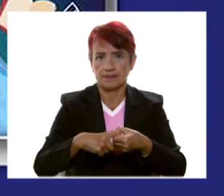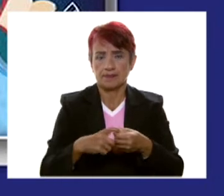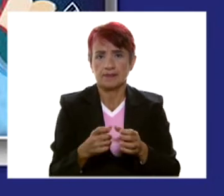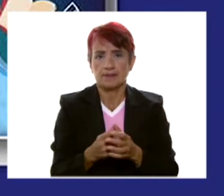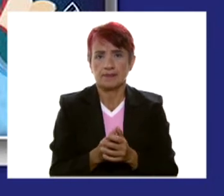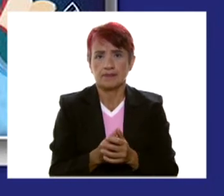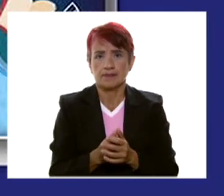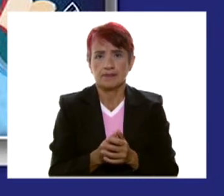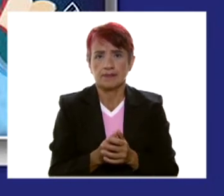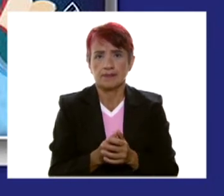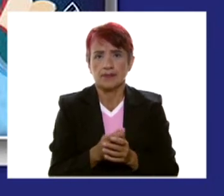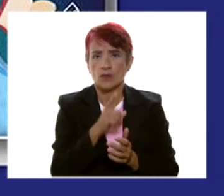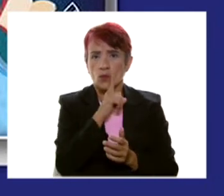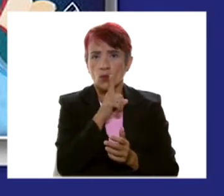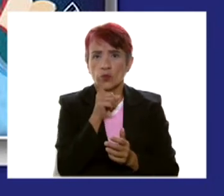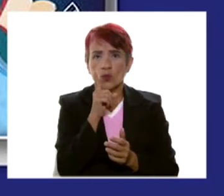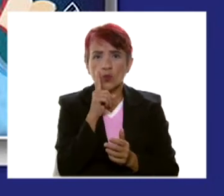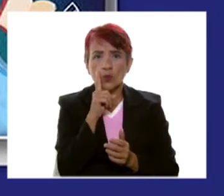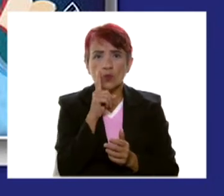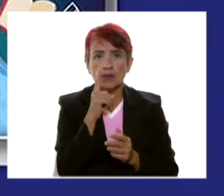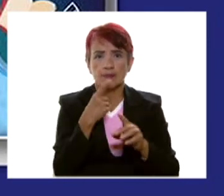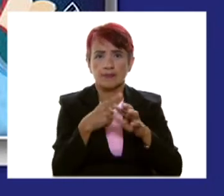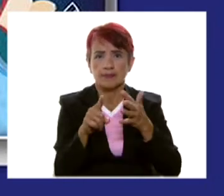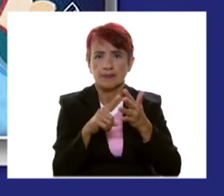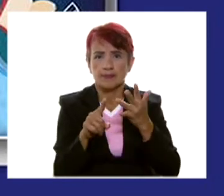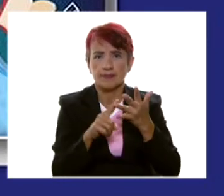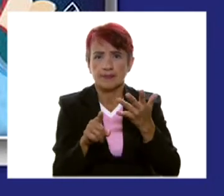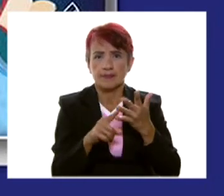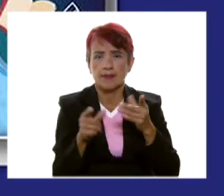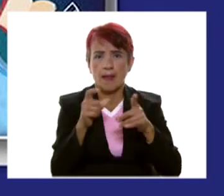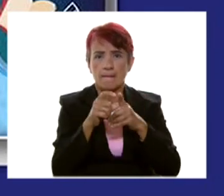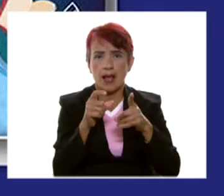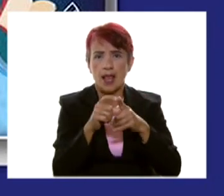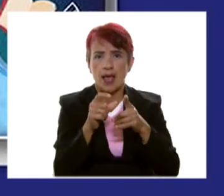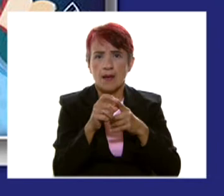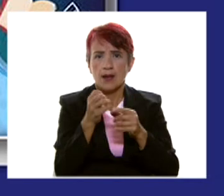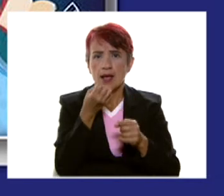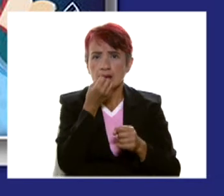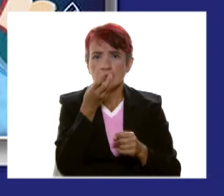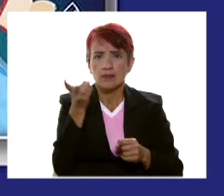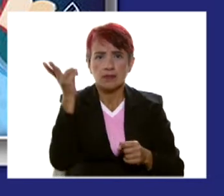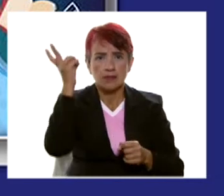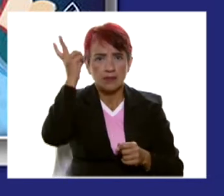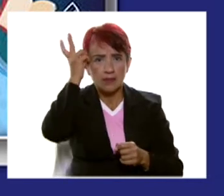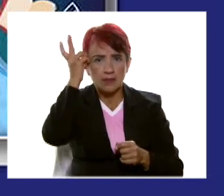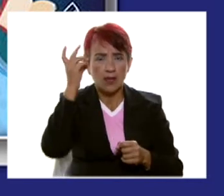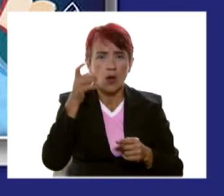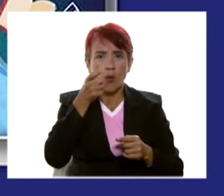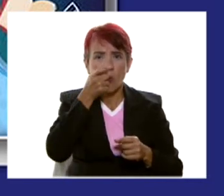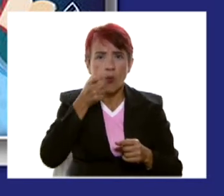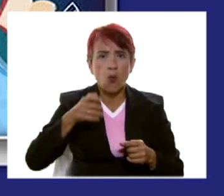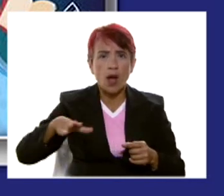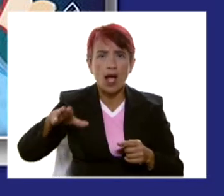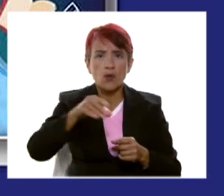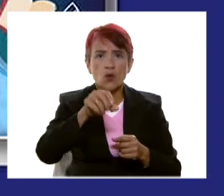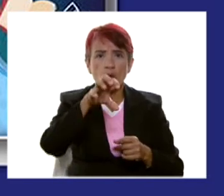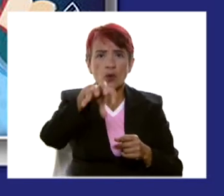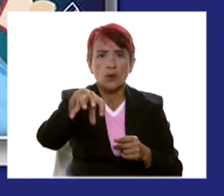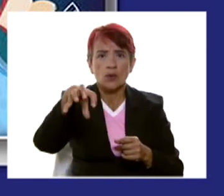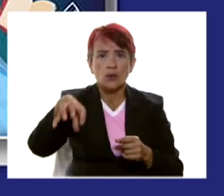Acahuayo, Amorúa, Añú, Arawak, Arutani, Ayamán, Baniba,